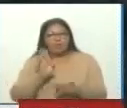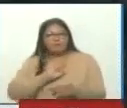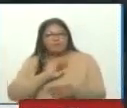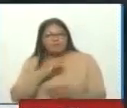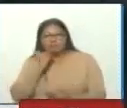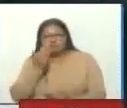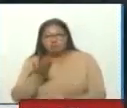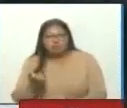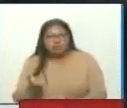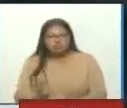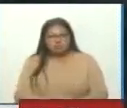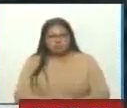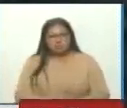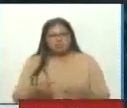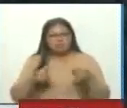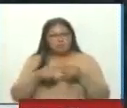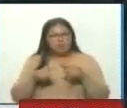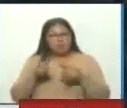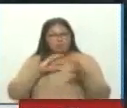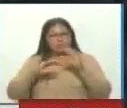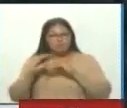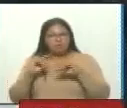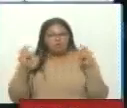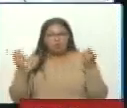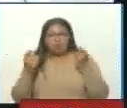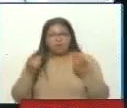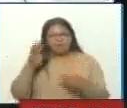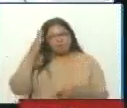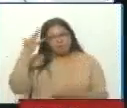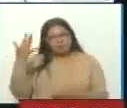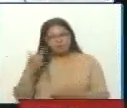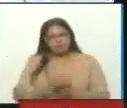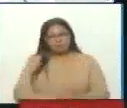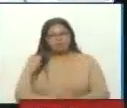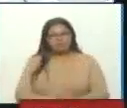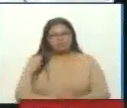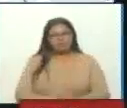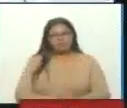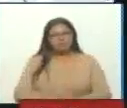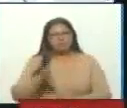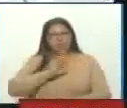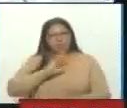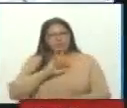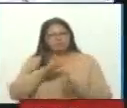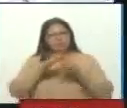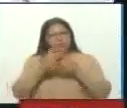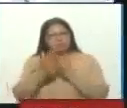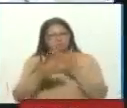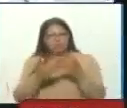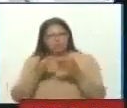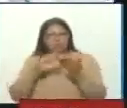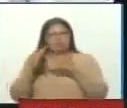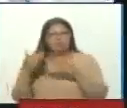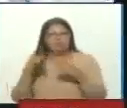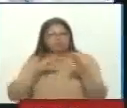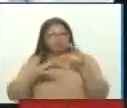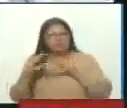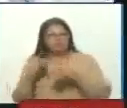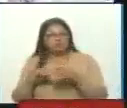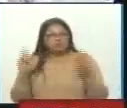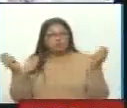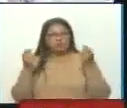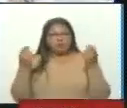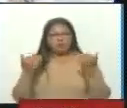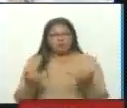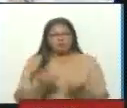dañada. Y así están los comunicadores populares. Entonces, imagínense, es la situación de los comunicadores populares y de los medios alternativos,